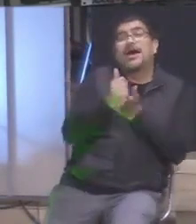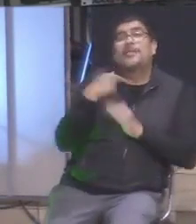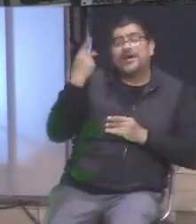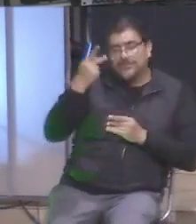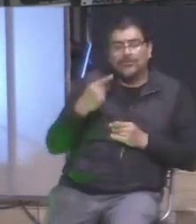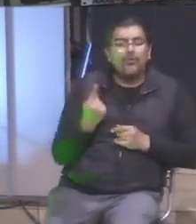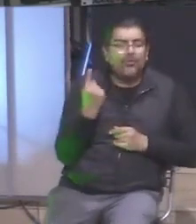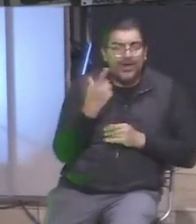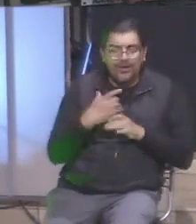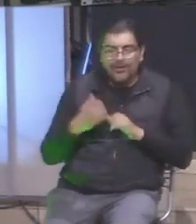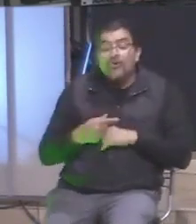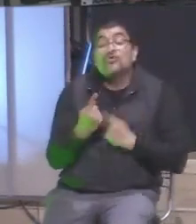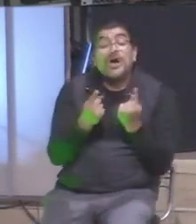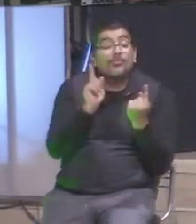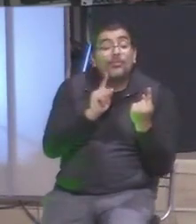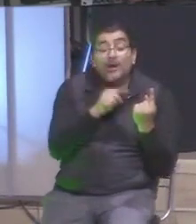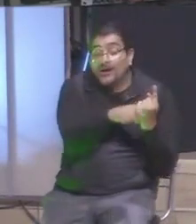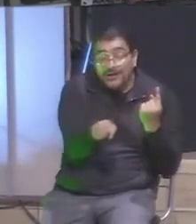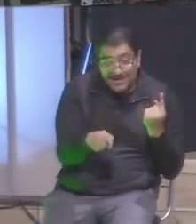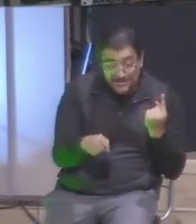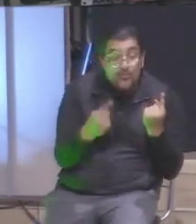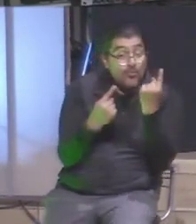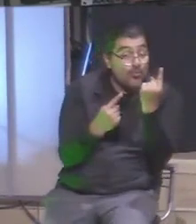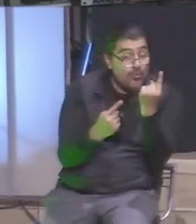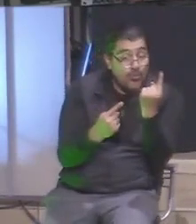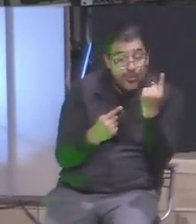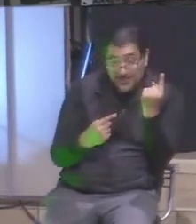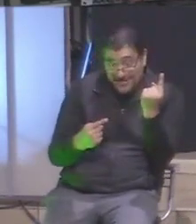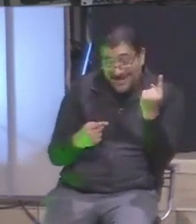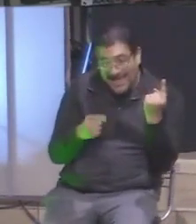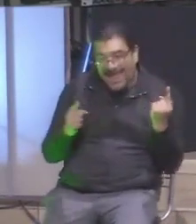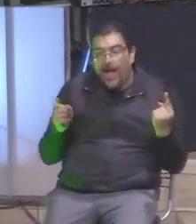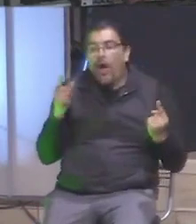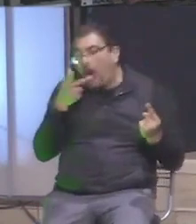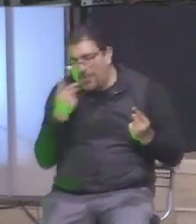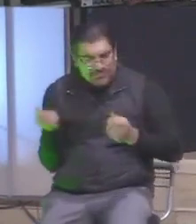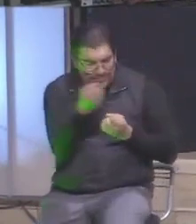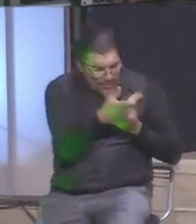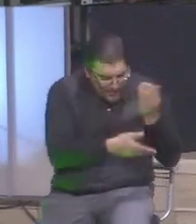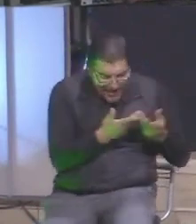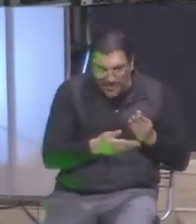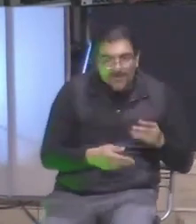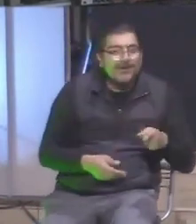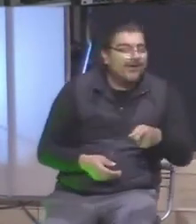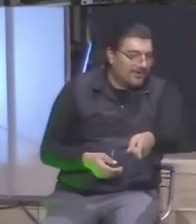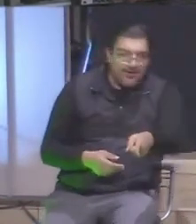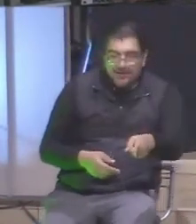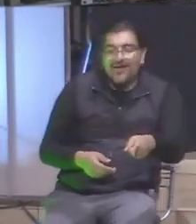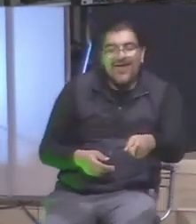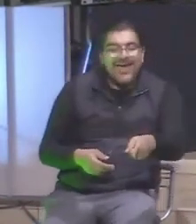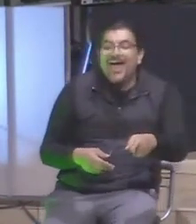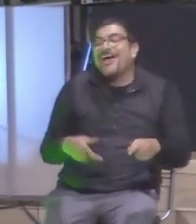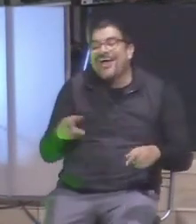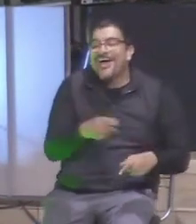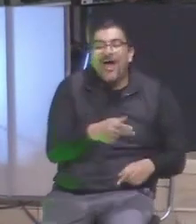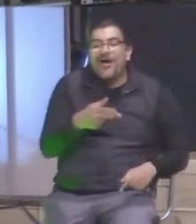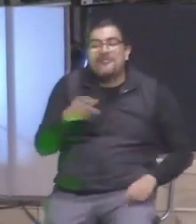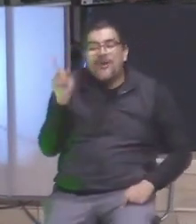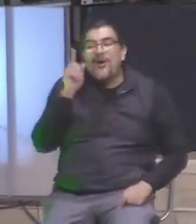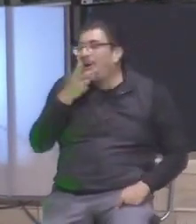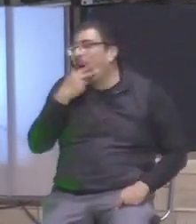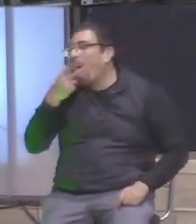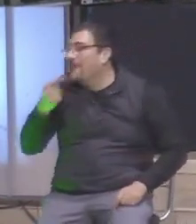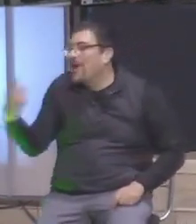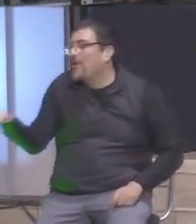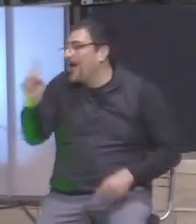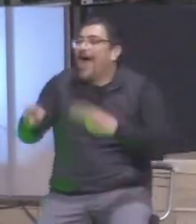decir una sola cosa para las mujeres voy a decir una no voy a decir nada más que no que mira cuélgate del roper no no no voy a decir nada yo voy